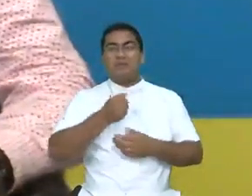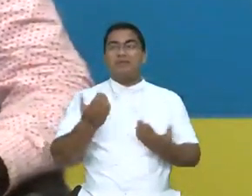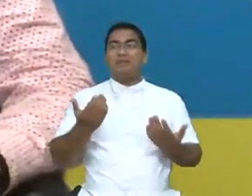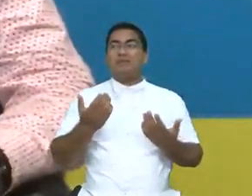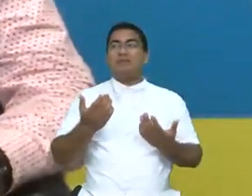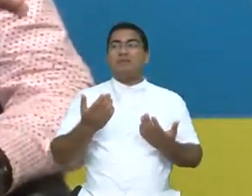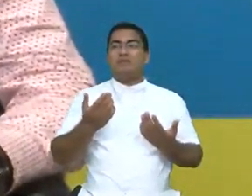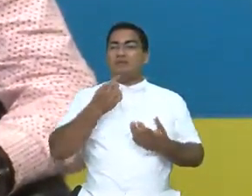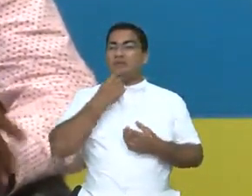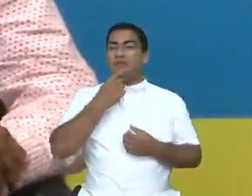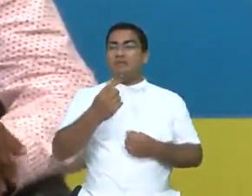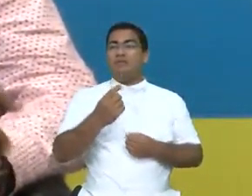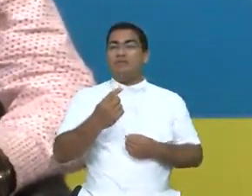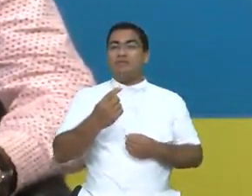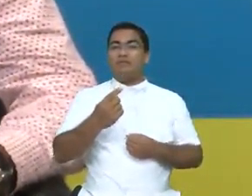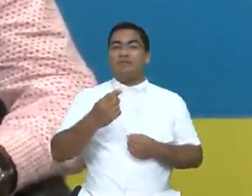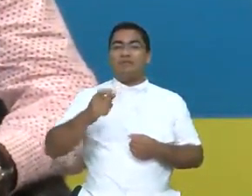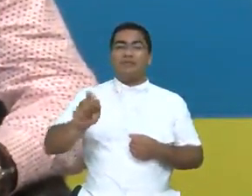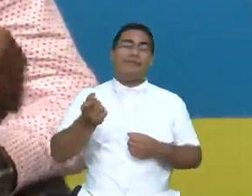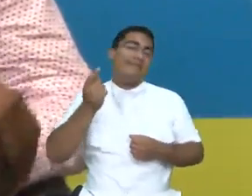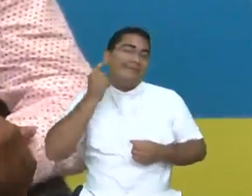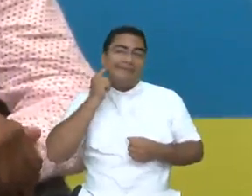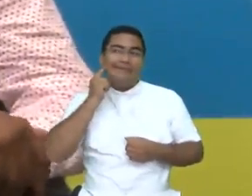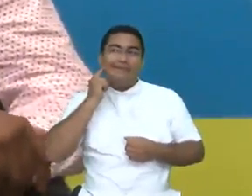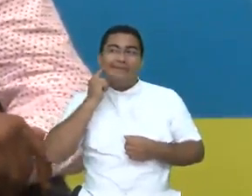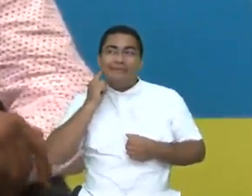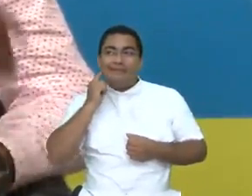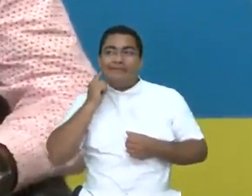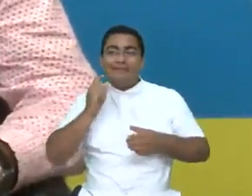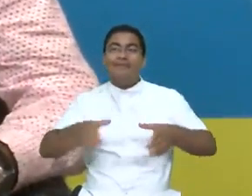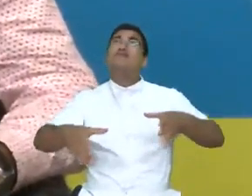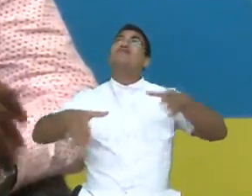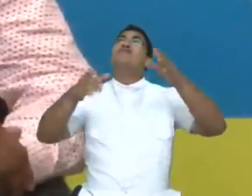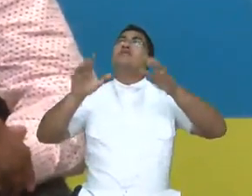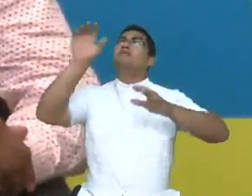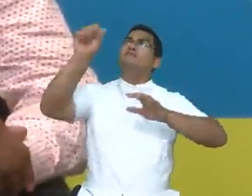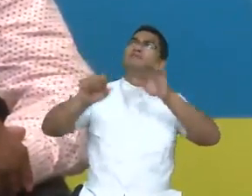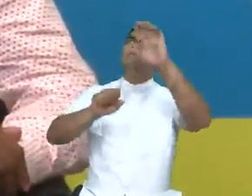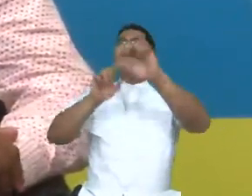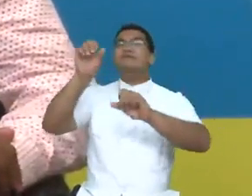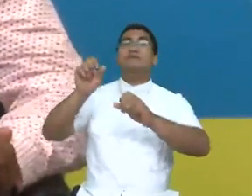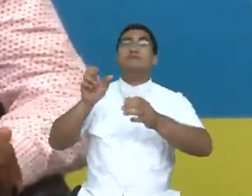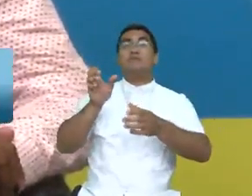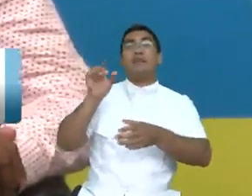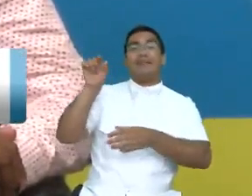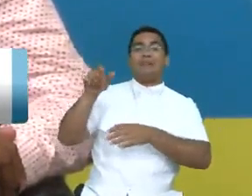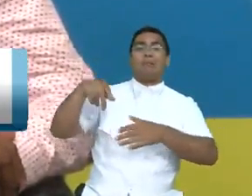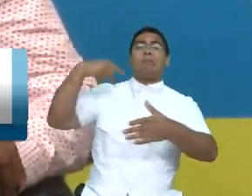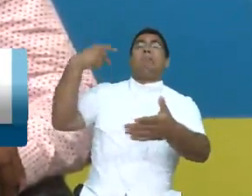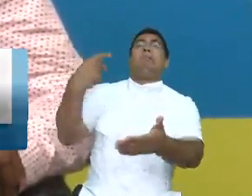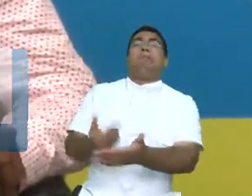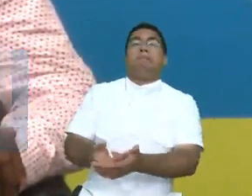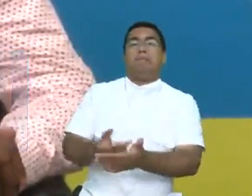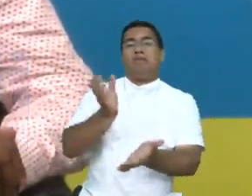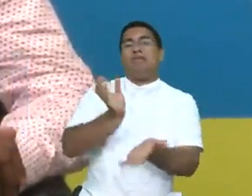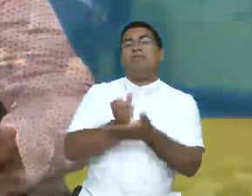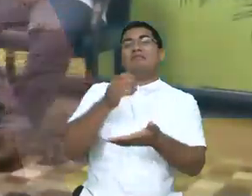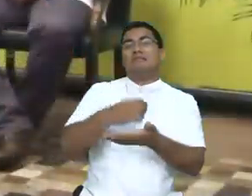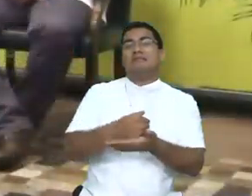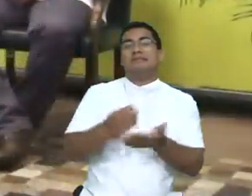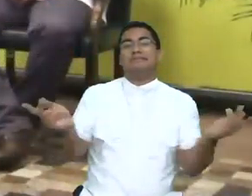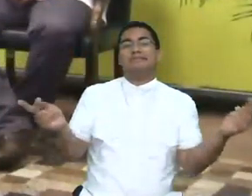técnico de una radioemisora que se vino desde una torre en el crucero. Sí, esas normalmente pues son lesiones graves que